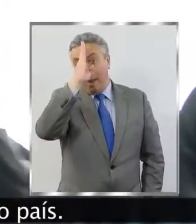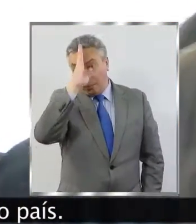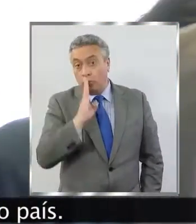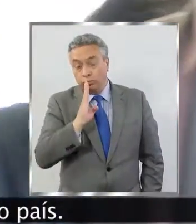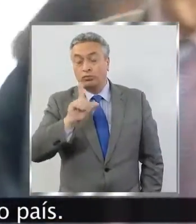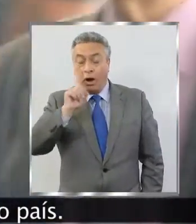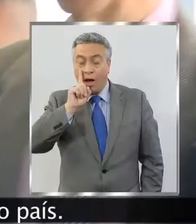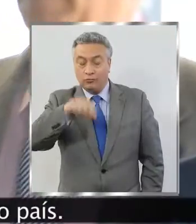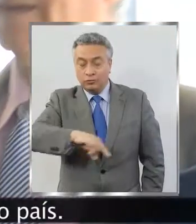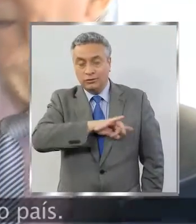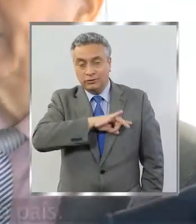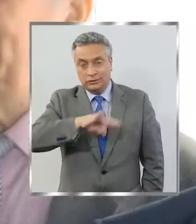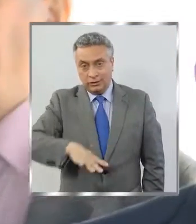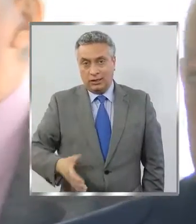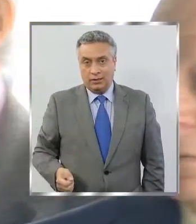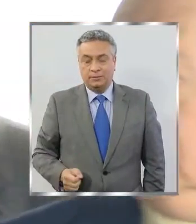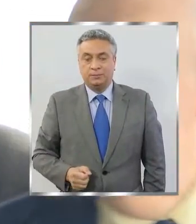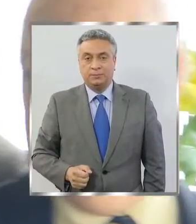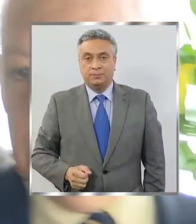conforman nuestro país.